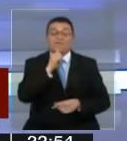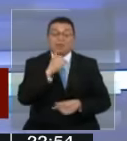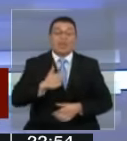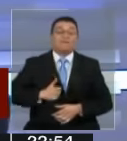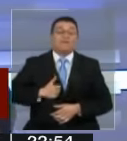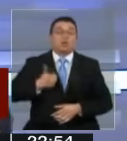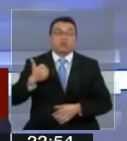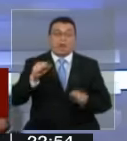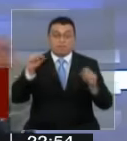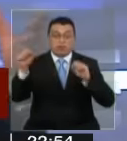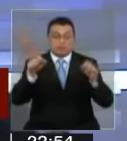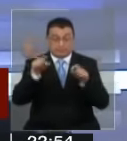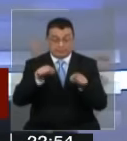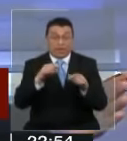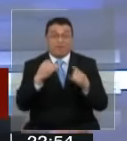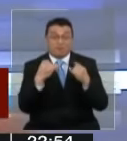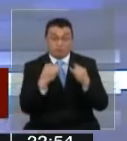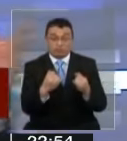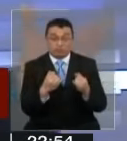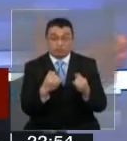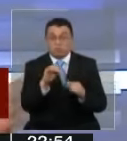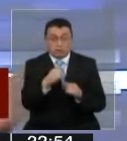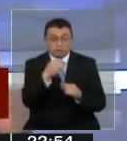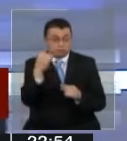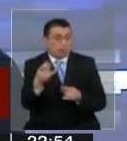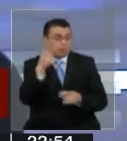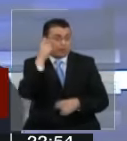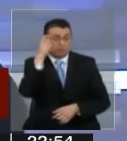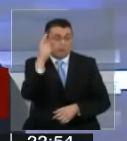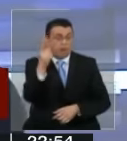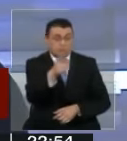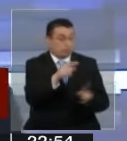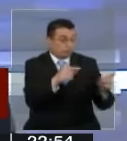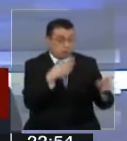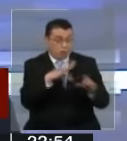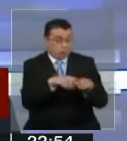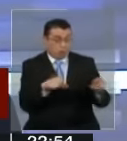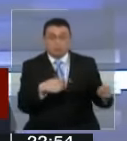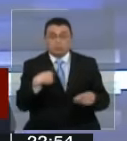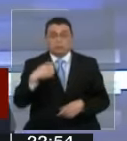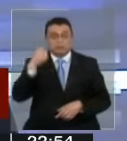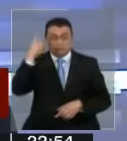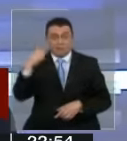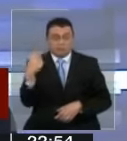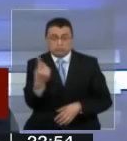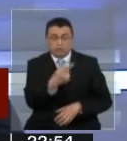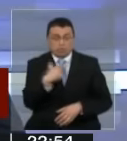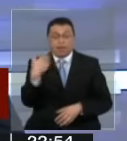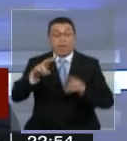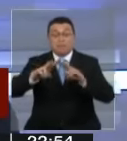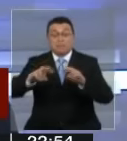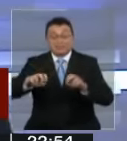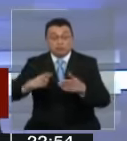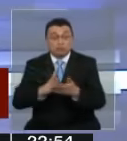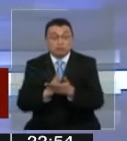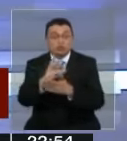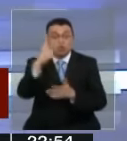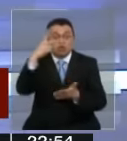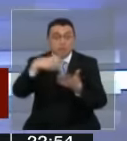política, porque esta información, de alguna u otra manera, siempre ha estado presente. Yo en eso estoy con la Mónica. Hace rato que teníamos conciencia de esto. Las investigaciones empezaron en el